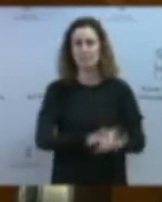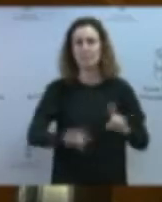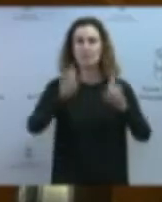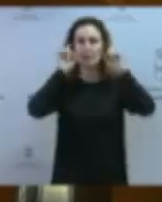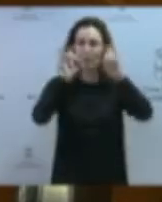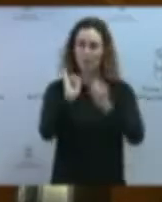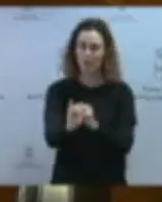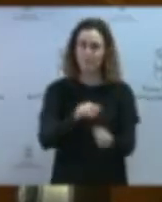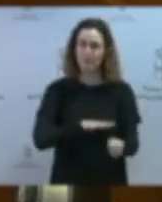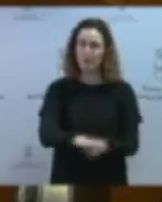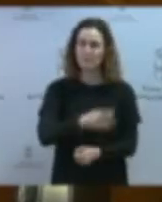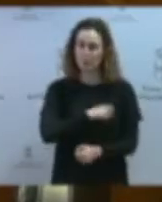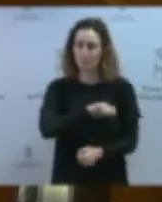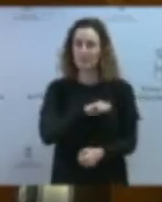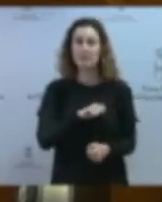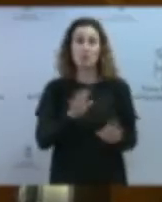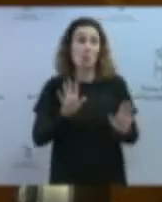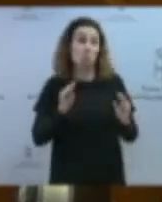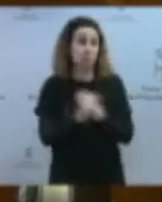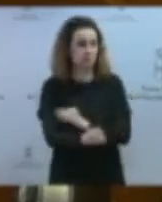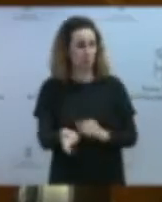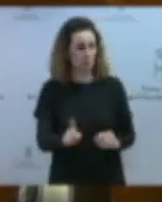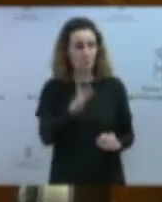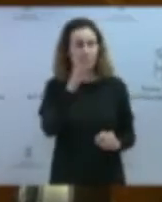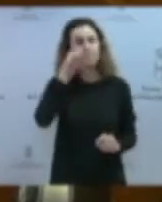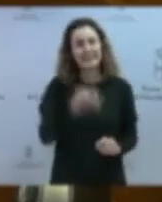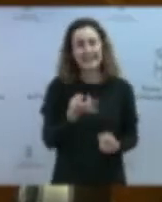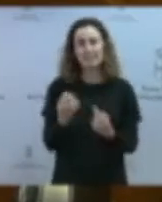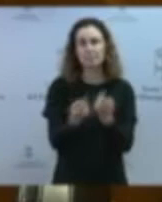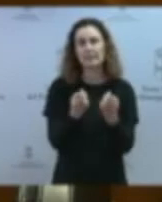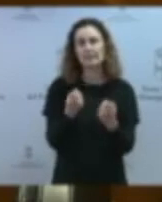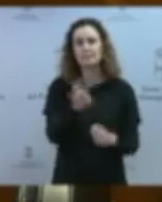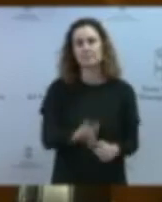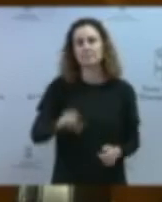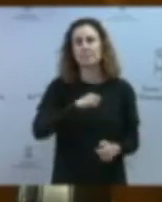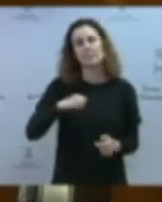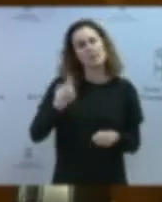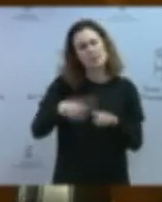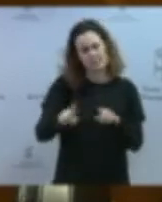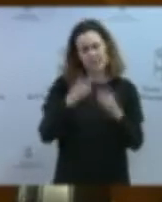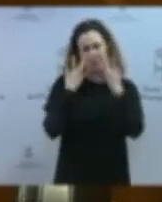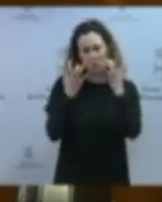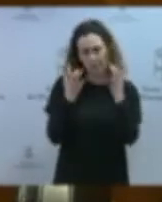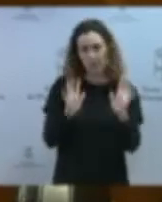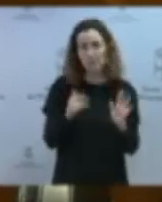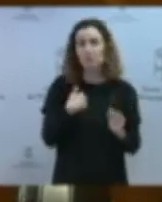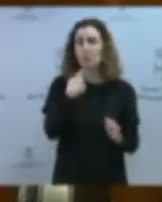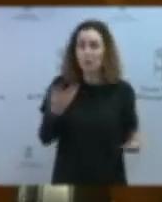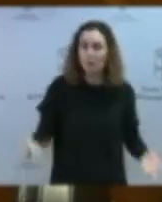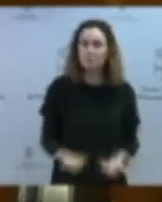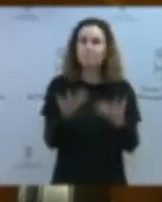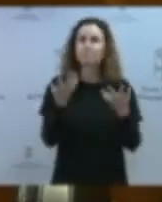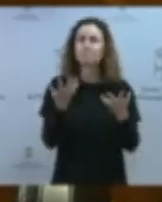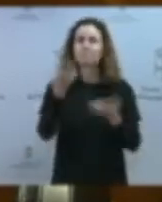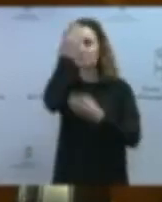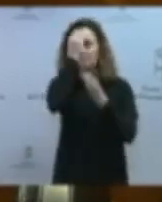discrepo, porque es verdad que no todas las comunidades autónomas estamos igual, ni mucho menos, yo lo que les animo es a que planteen dentro, en el seno del Gobierno de España,